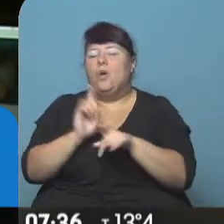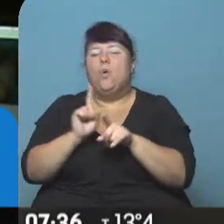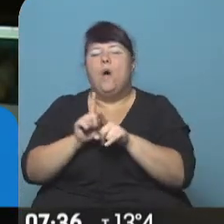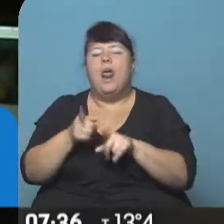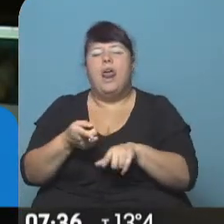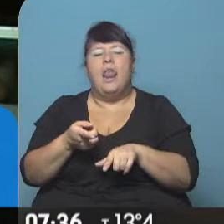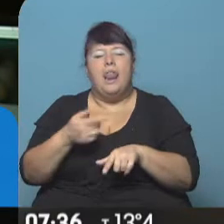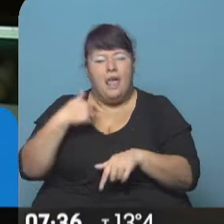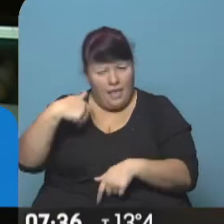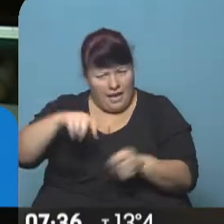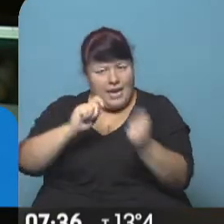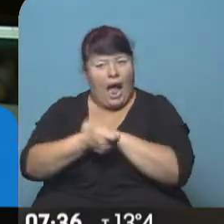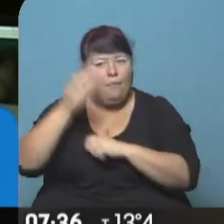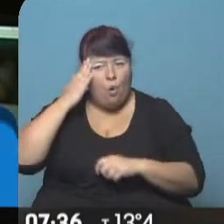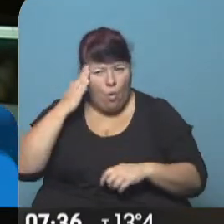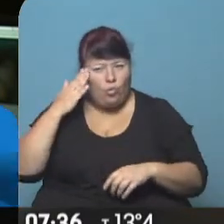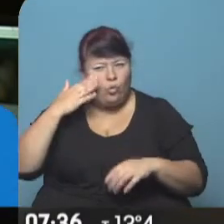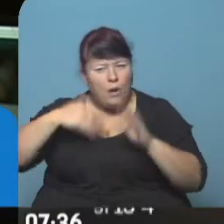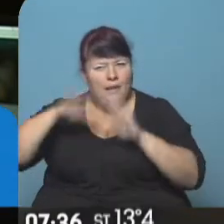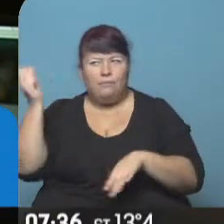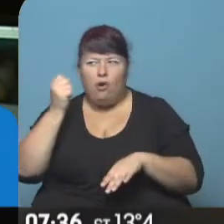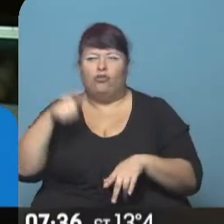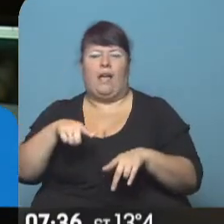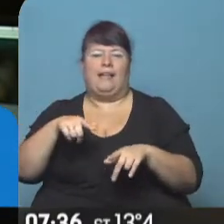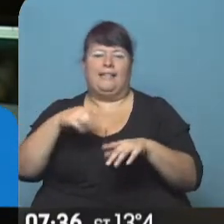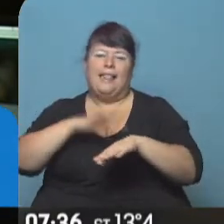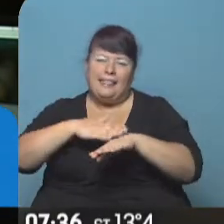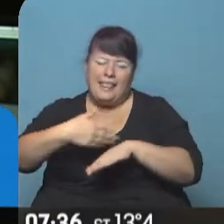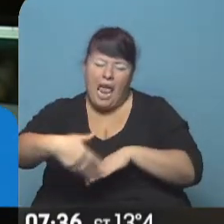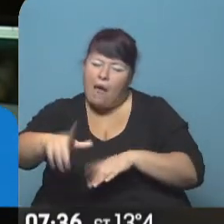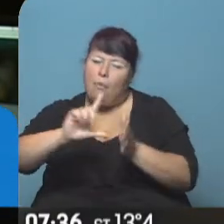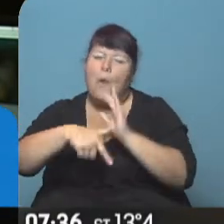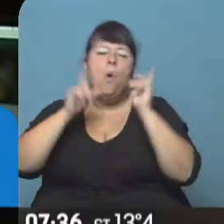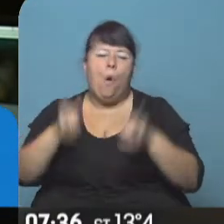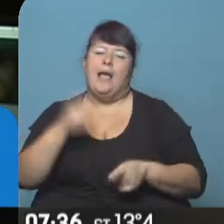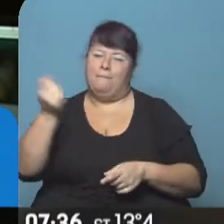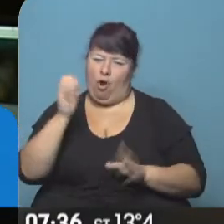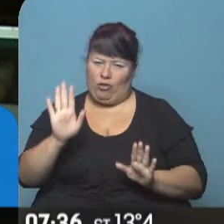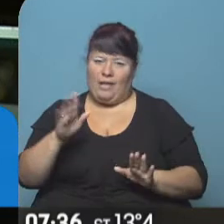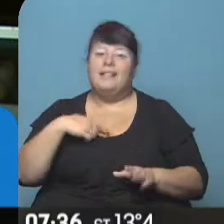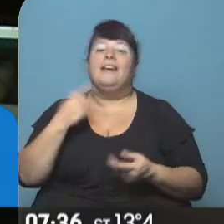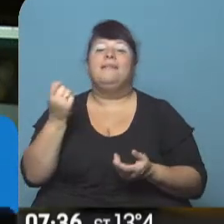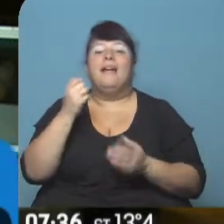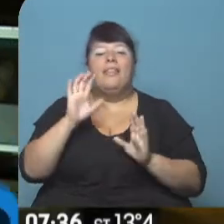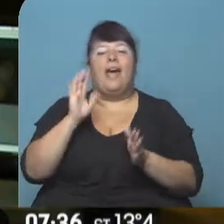lleva a un cambio cultural que es más profundo, que lleva un poco más de tiempo, pero que vale la pena porque lo que estamos